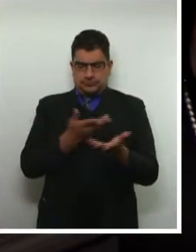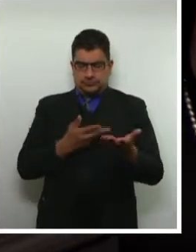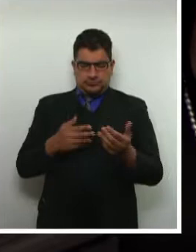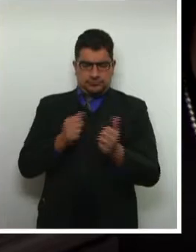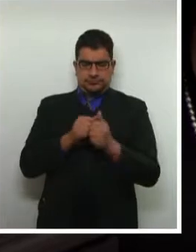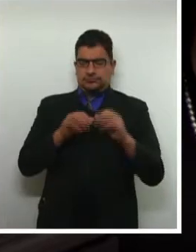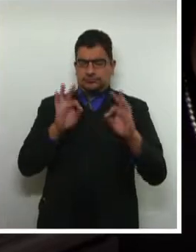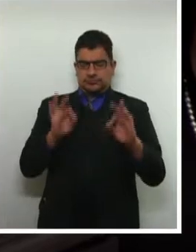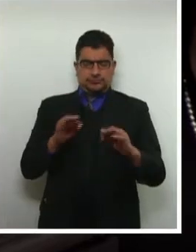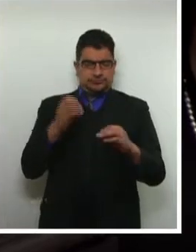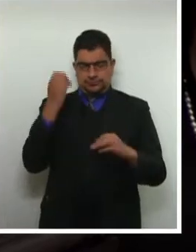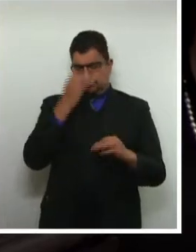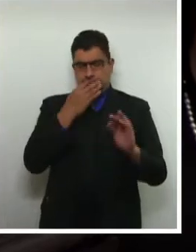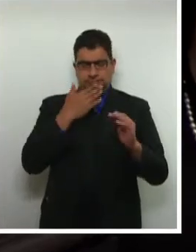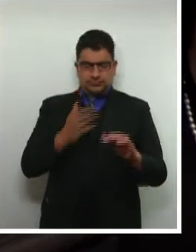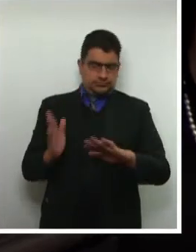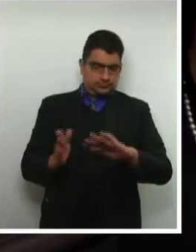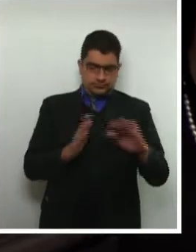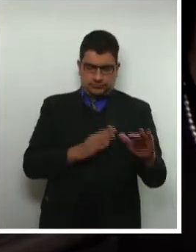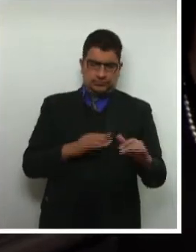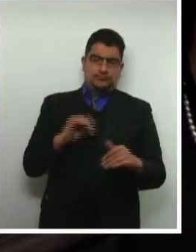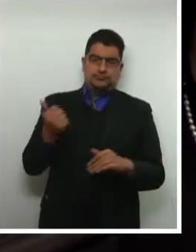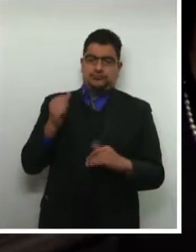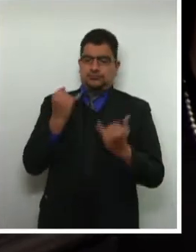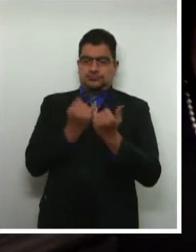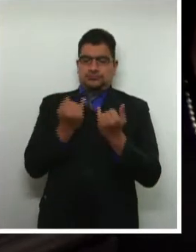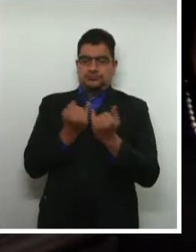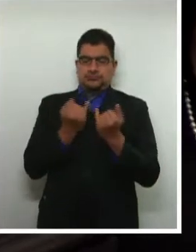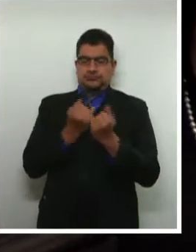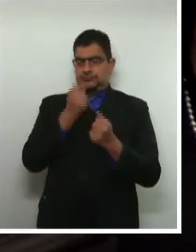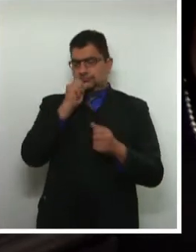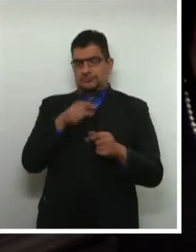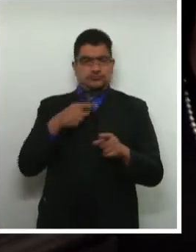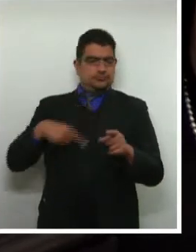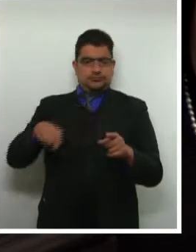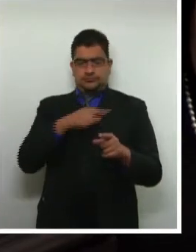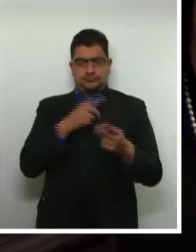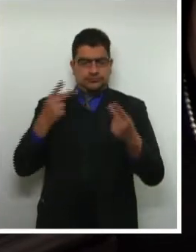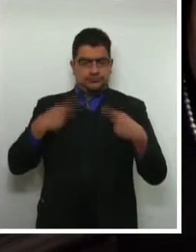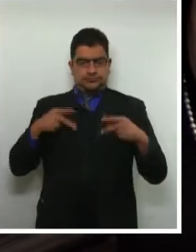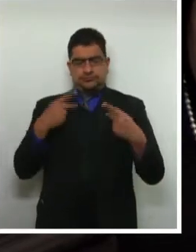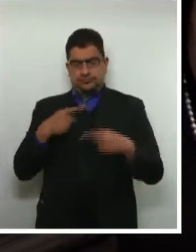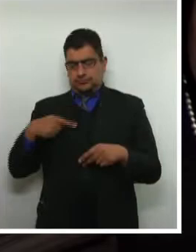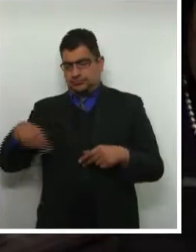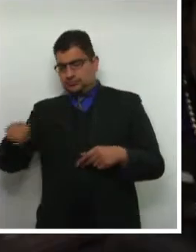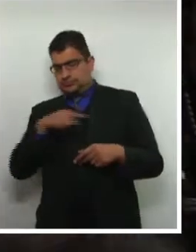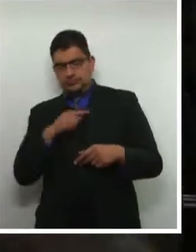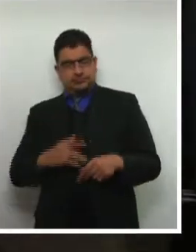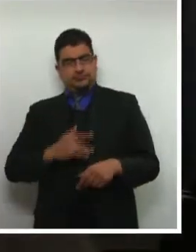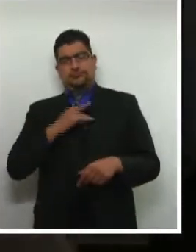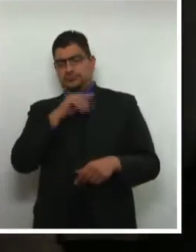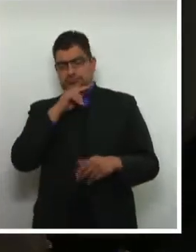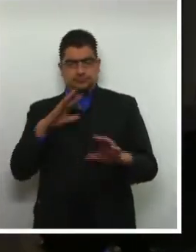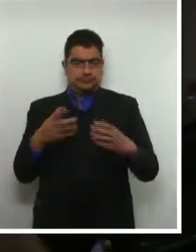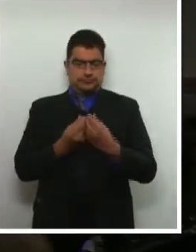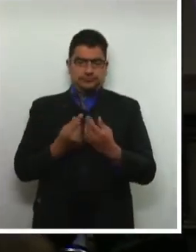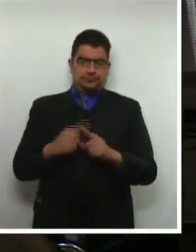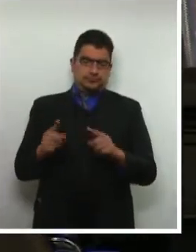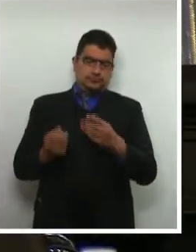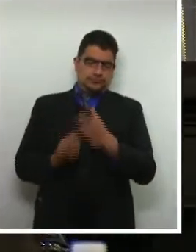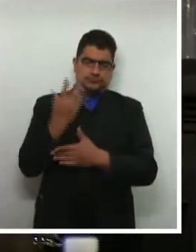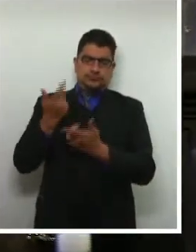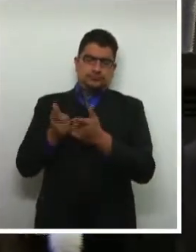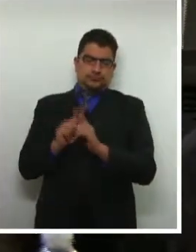y evaluación. Y por el otro lado, hago eco de las preocupaciones de que se crean órganos de